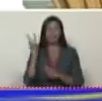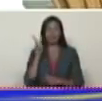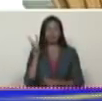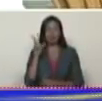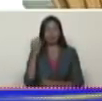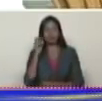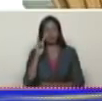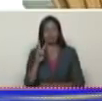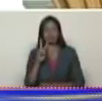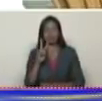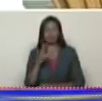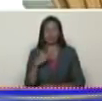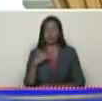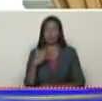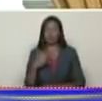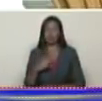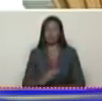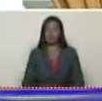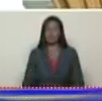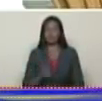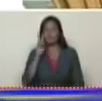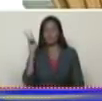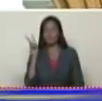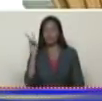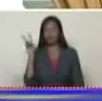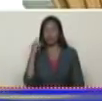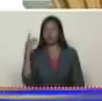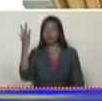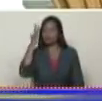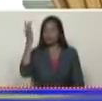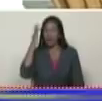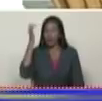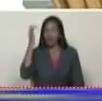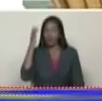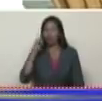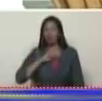saber, deben saber, porque tenemos que tener